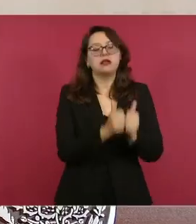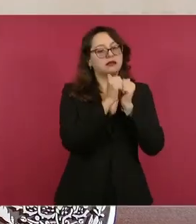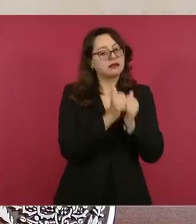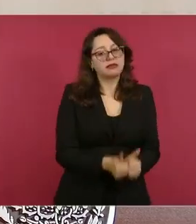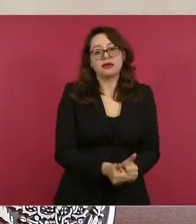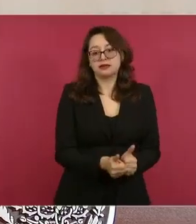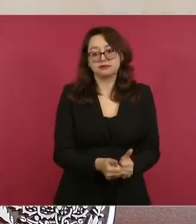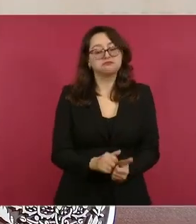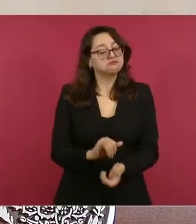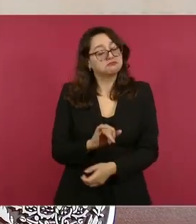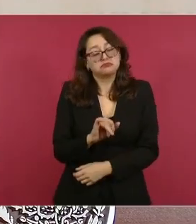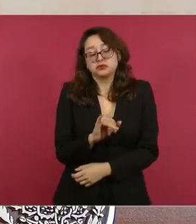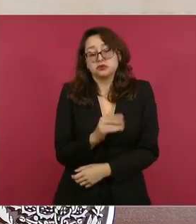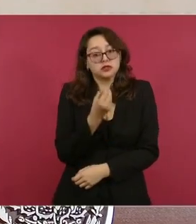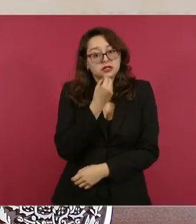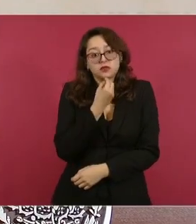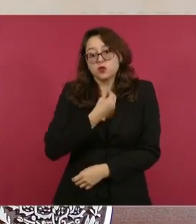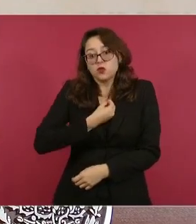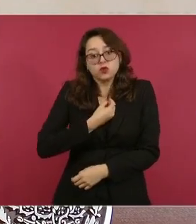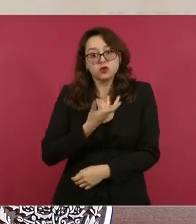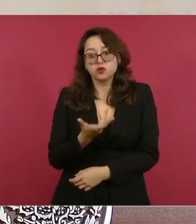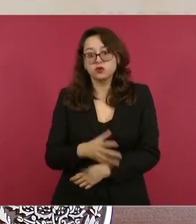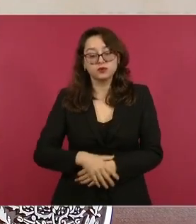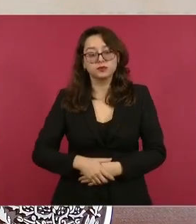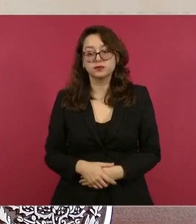Ni circulando ni nada,